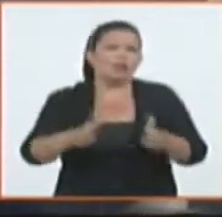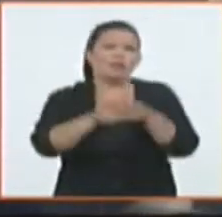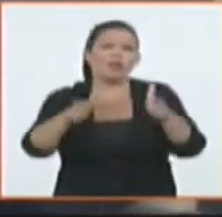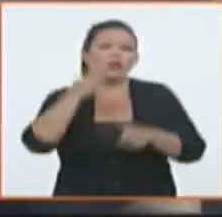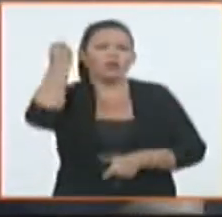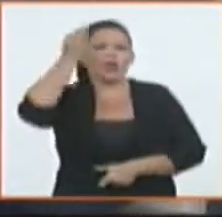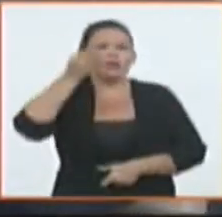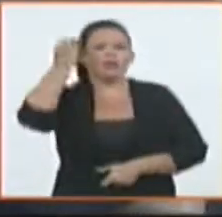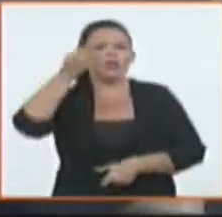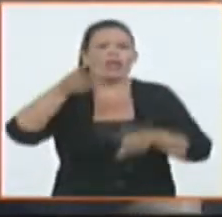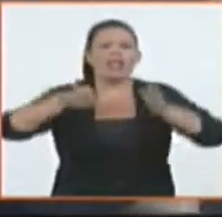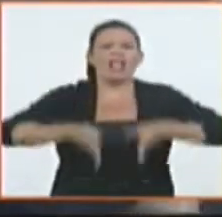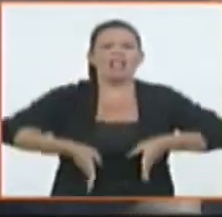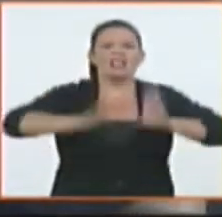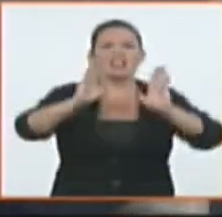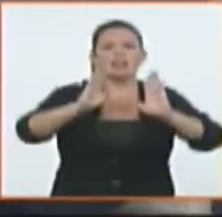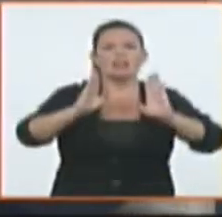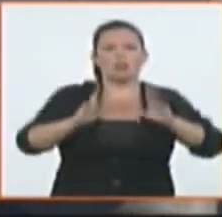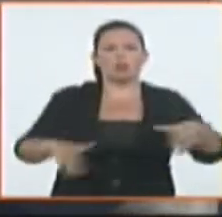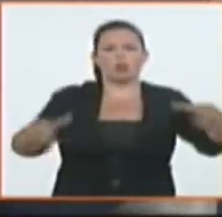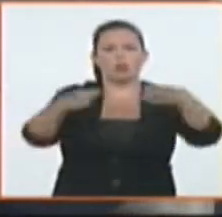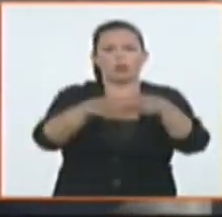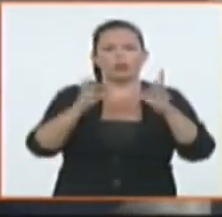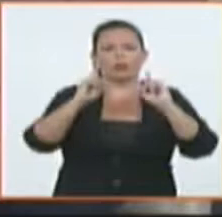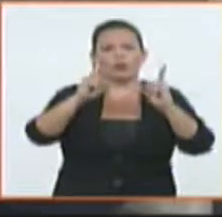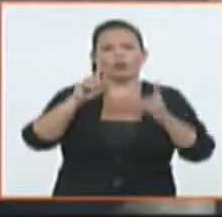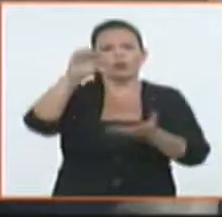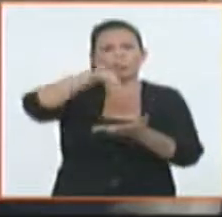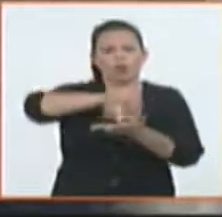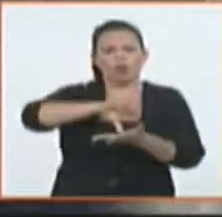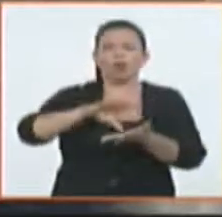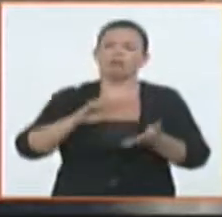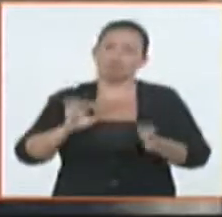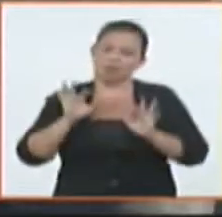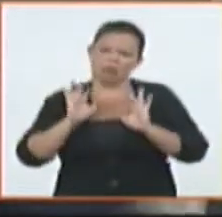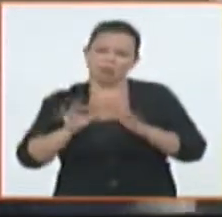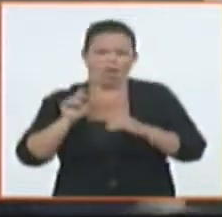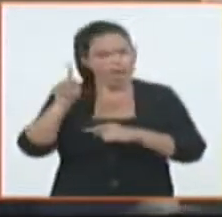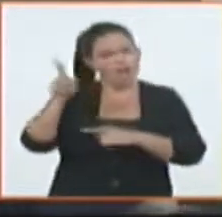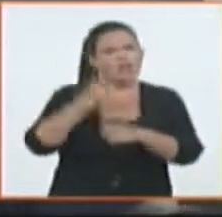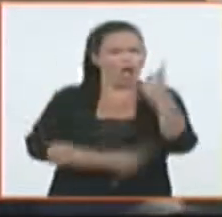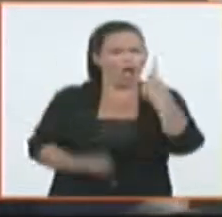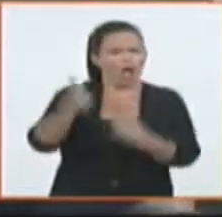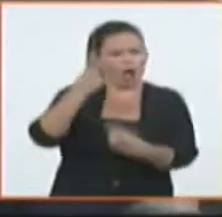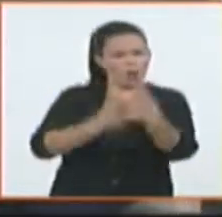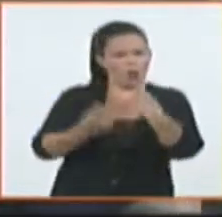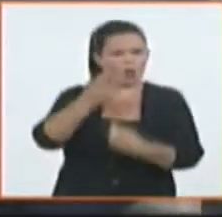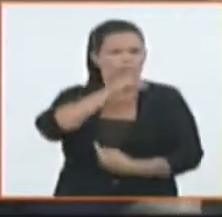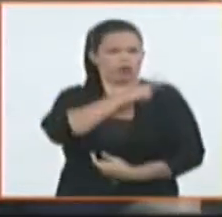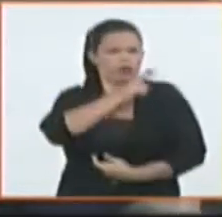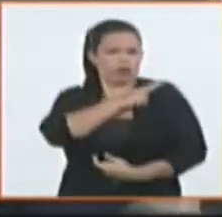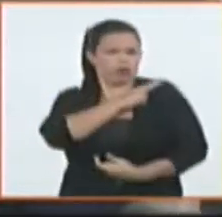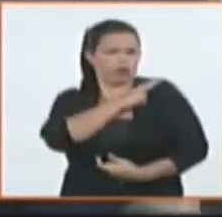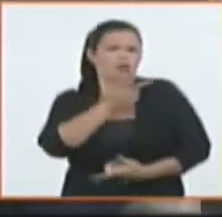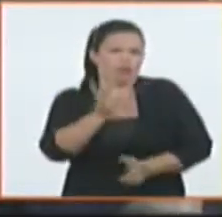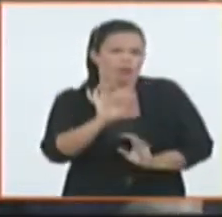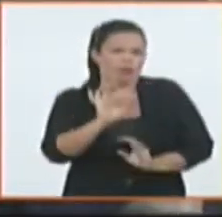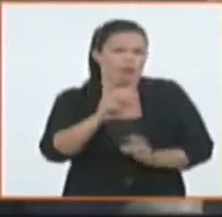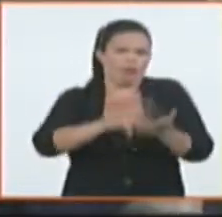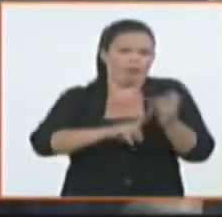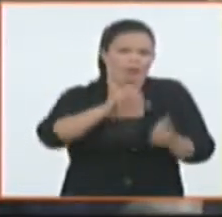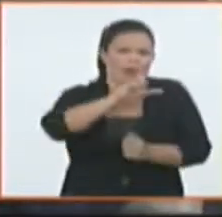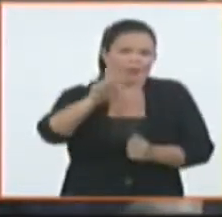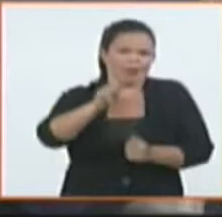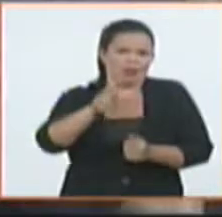Y en el comité central, bueno, ahí radica un grupo de los cuadros fundamentales del partido y una estructura auxiliar, pero ese no es el comité